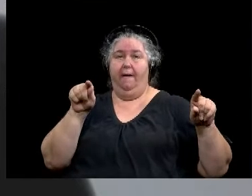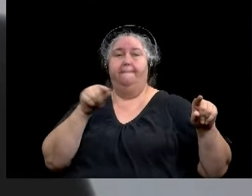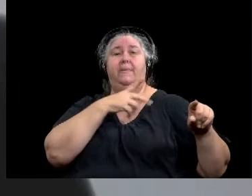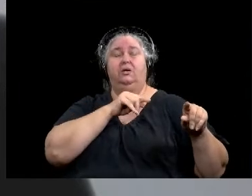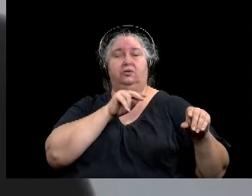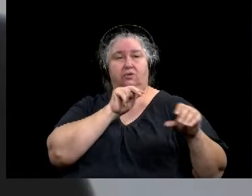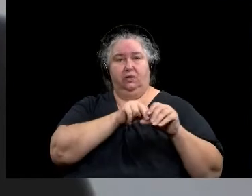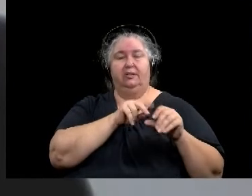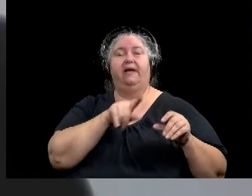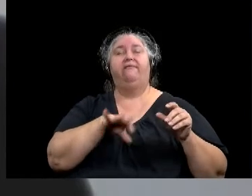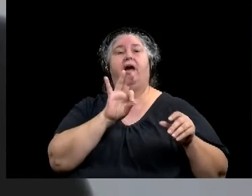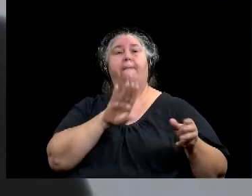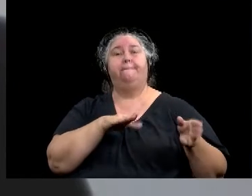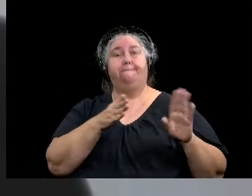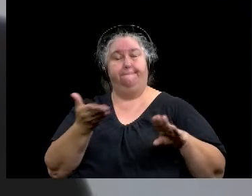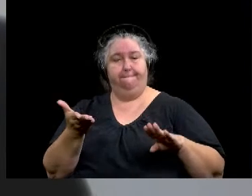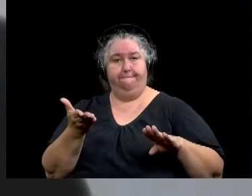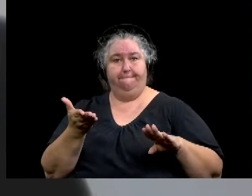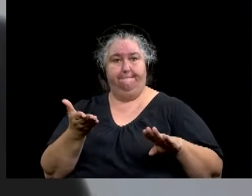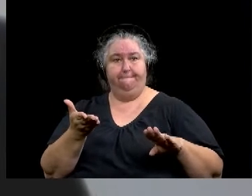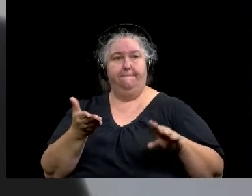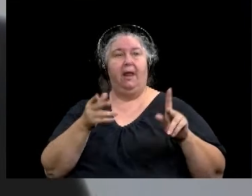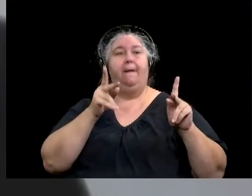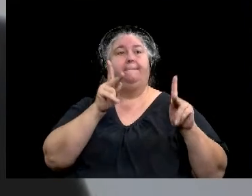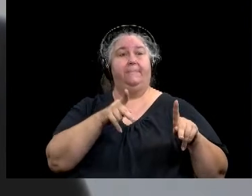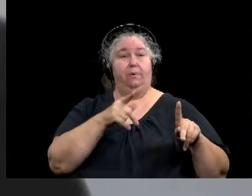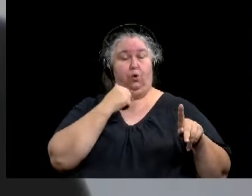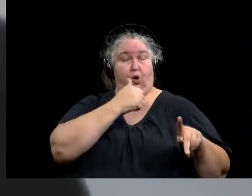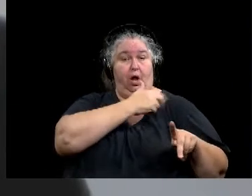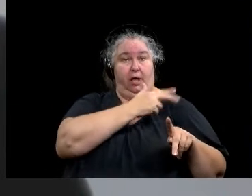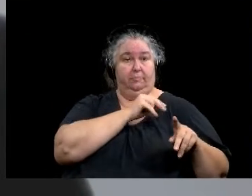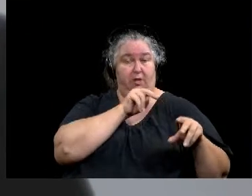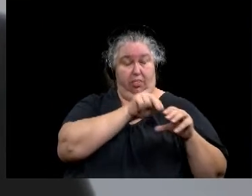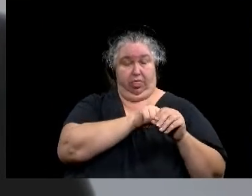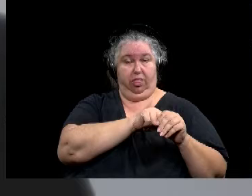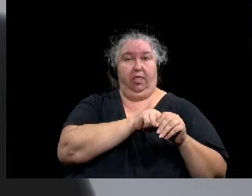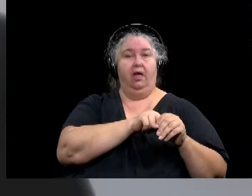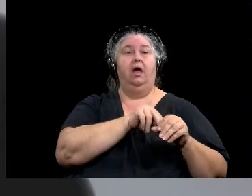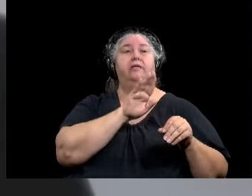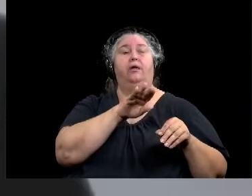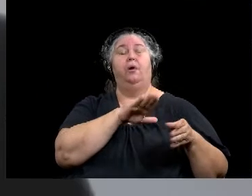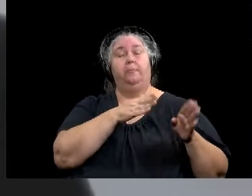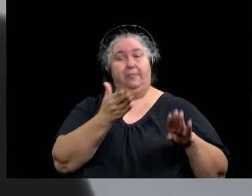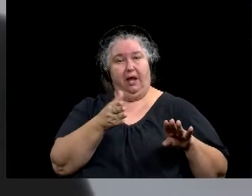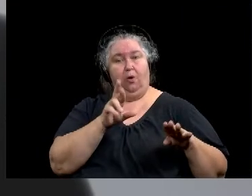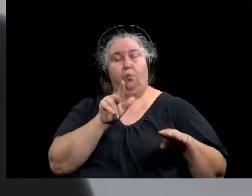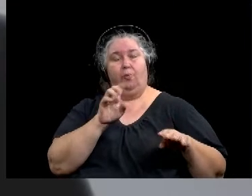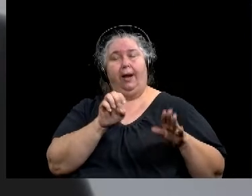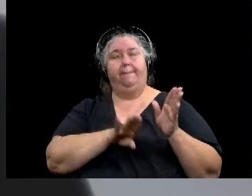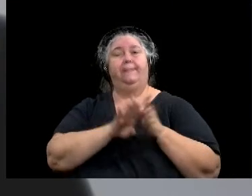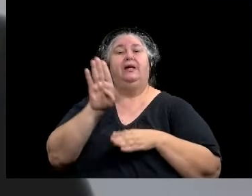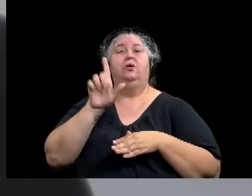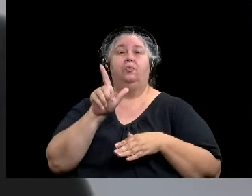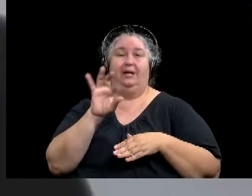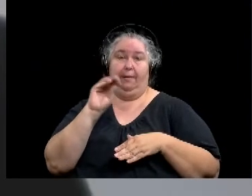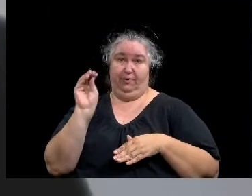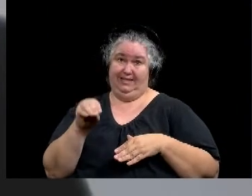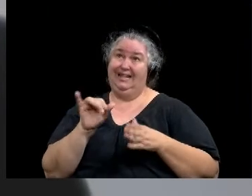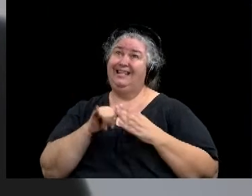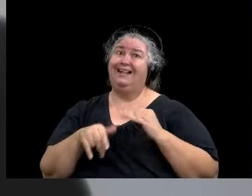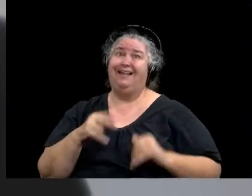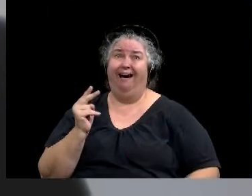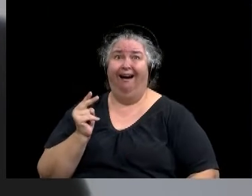hospitalizadas por él el rastro de la mortalidad de 65 por ciento es algo muy